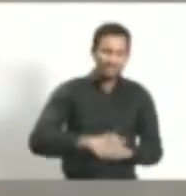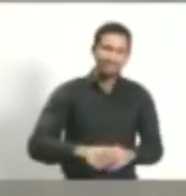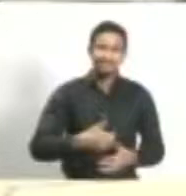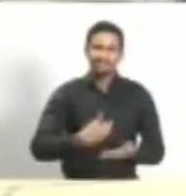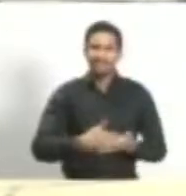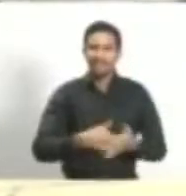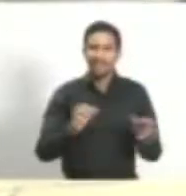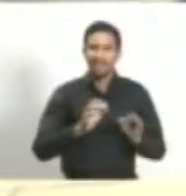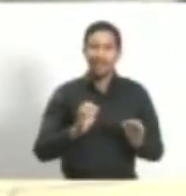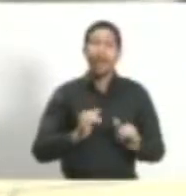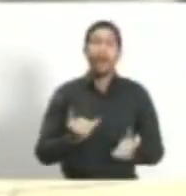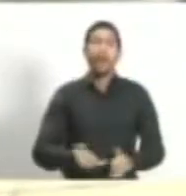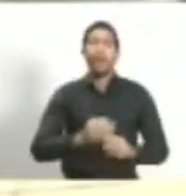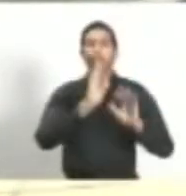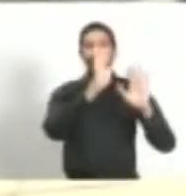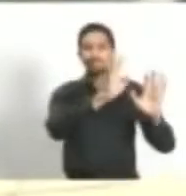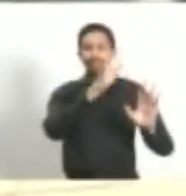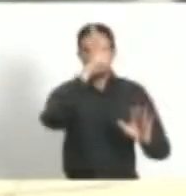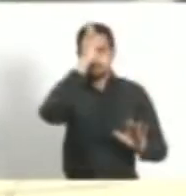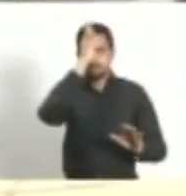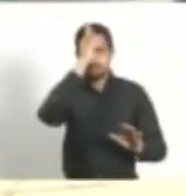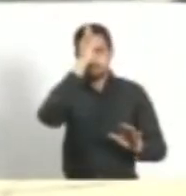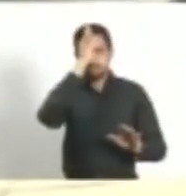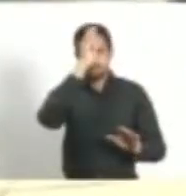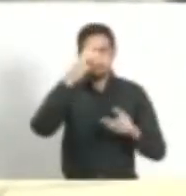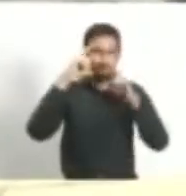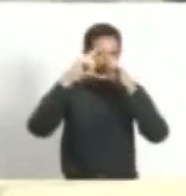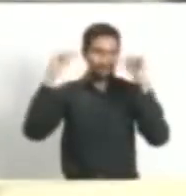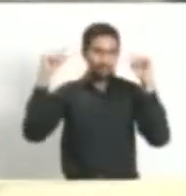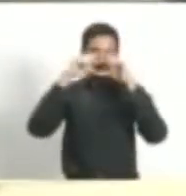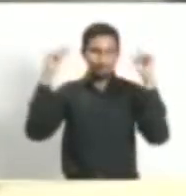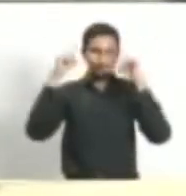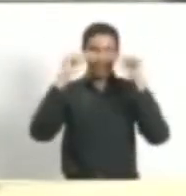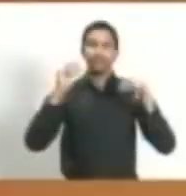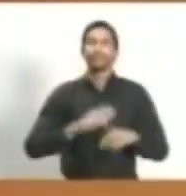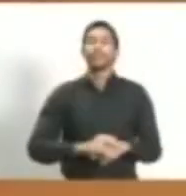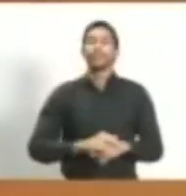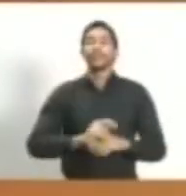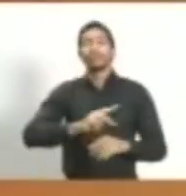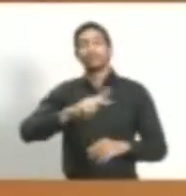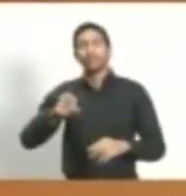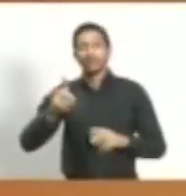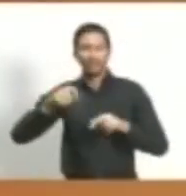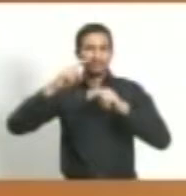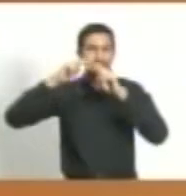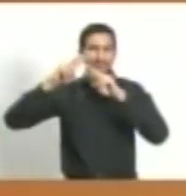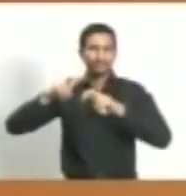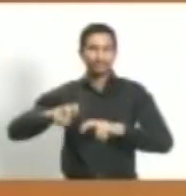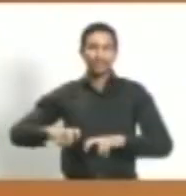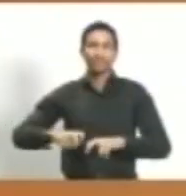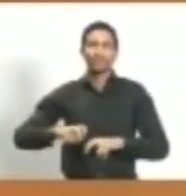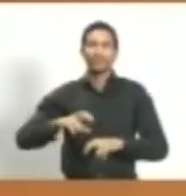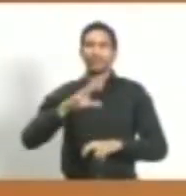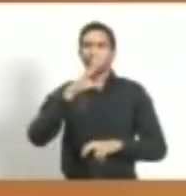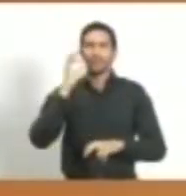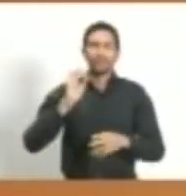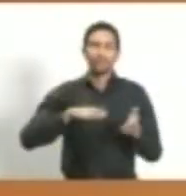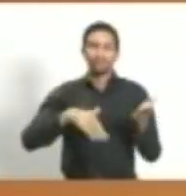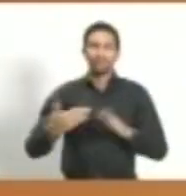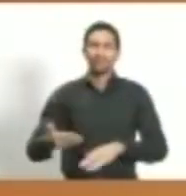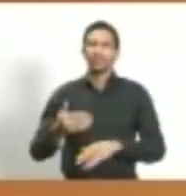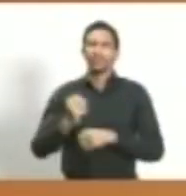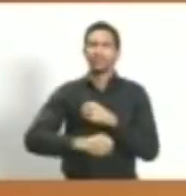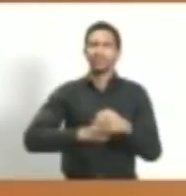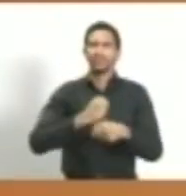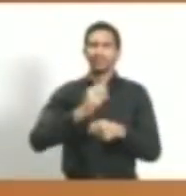cuerpo permanece en las instalaciones de medicina legal. En otros hechos que son materia de investigación, la policía realizó el levantamiento de cadáver de un hombre de